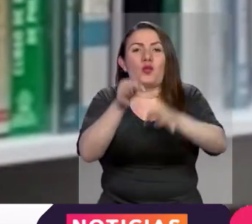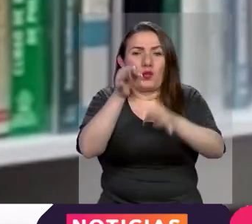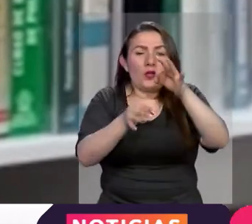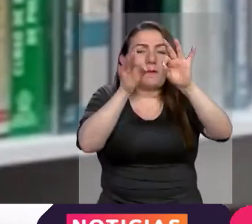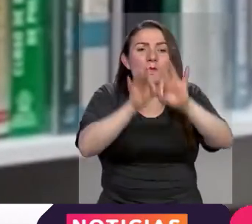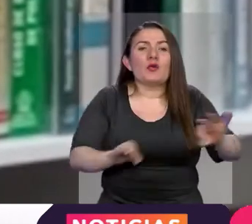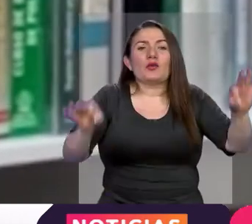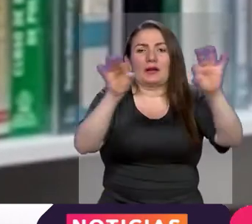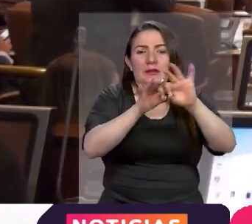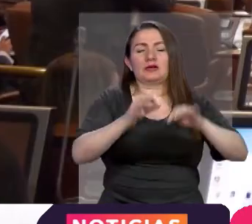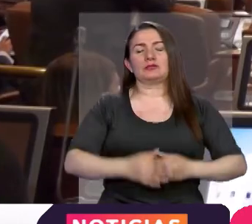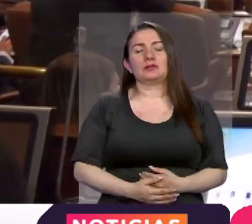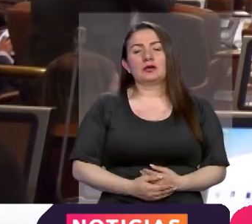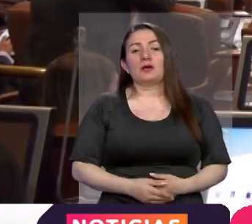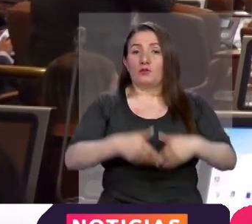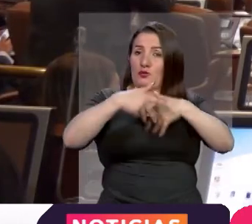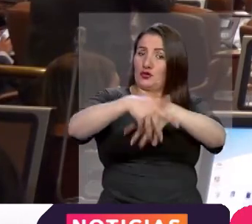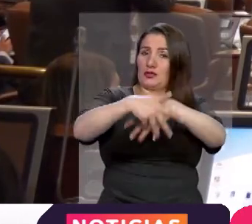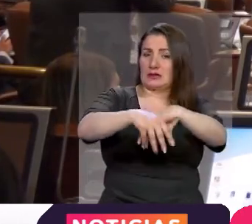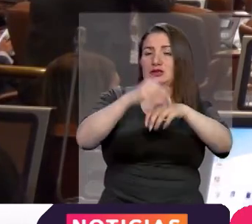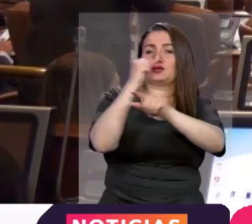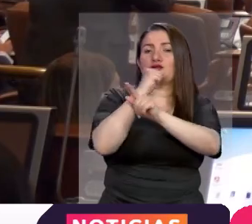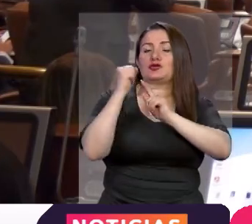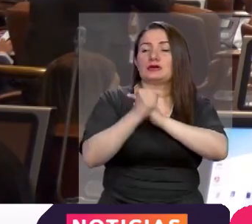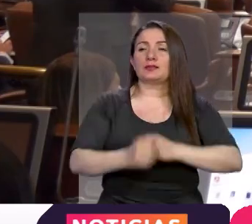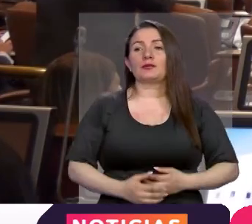judicialización de esa protesta social. La propuesta del